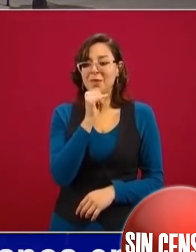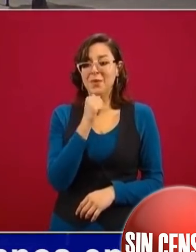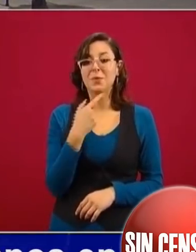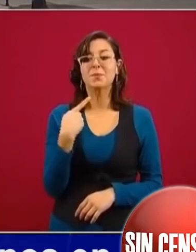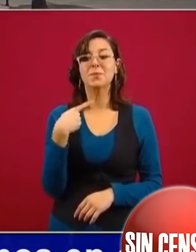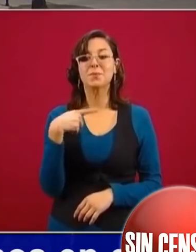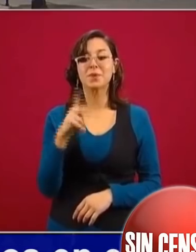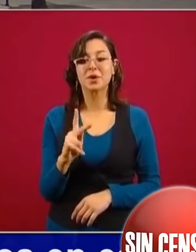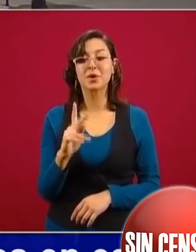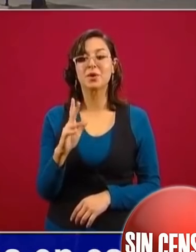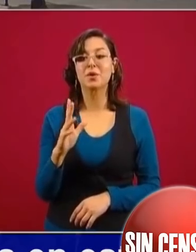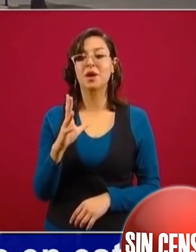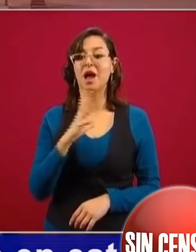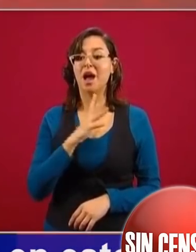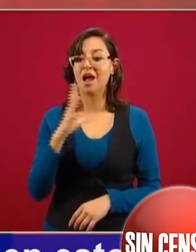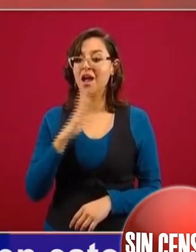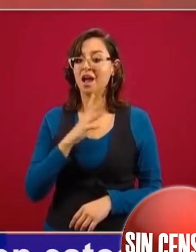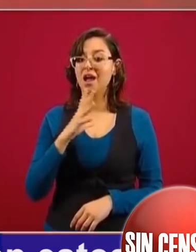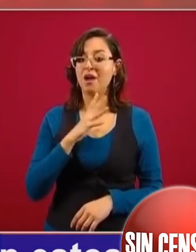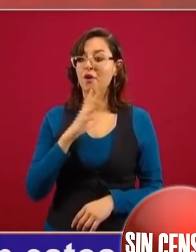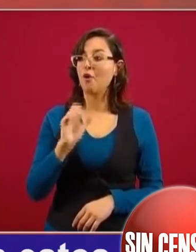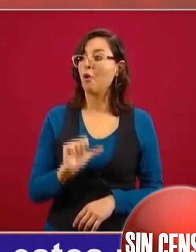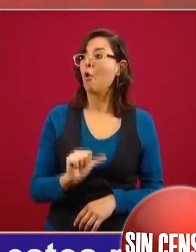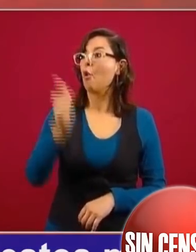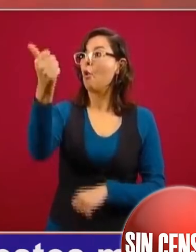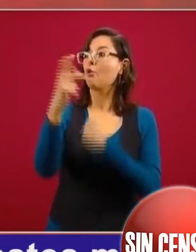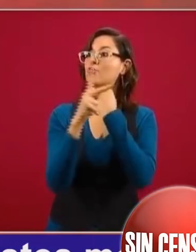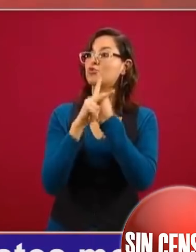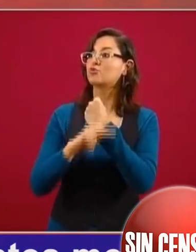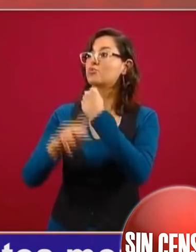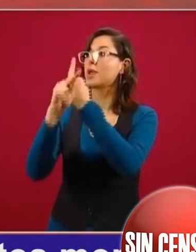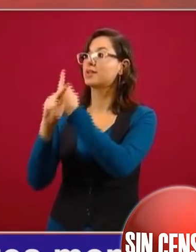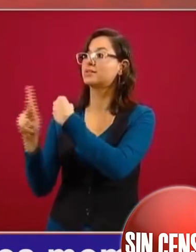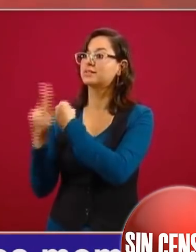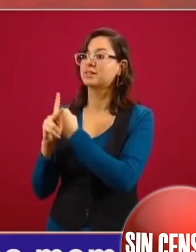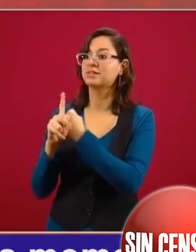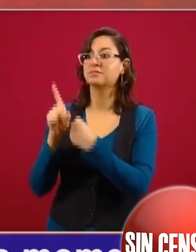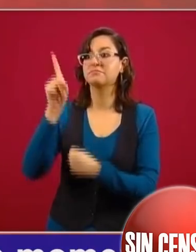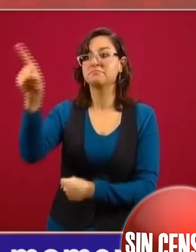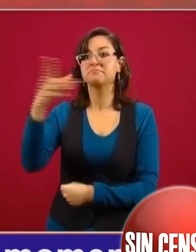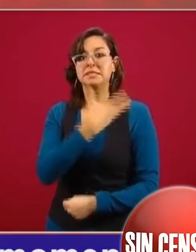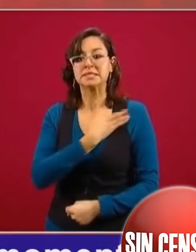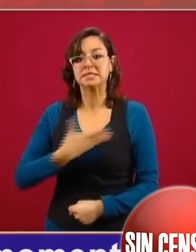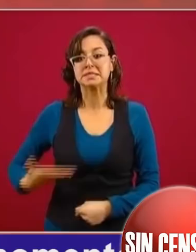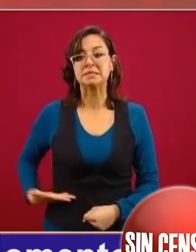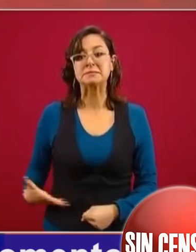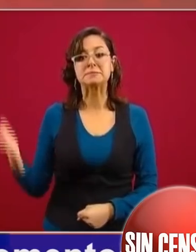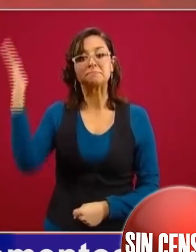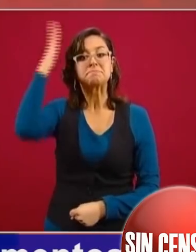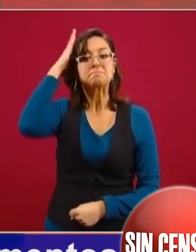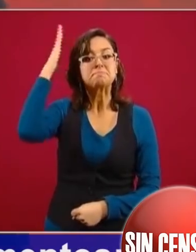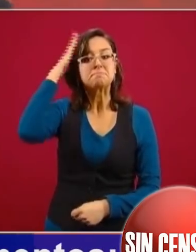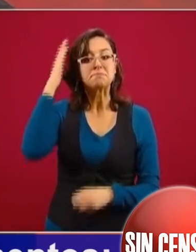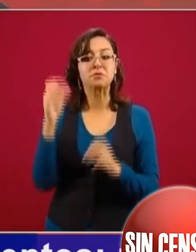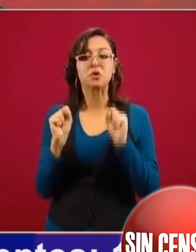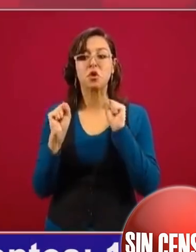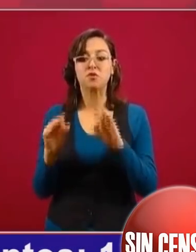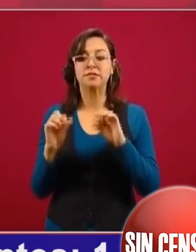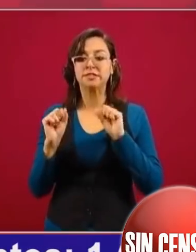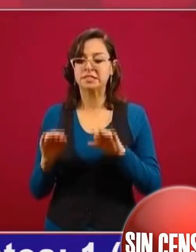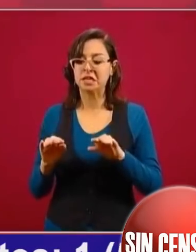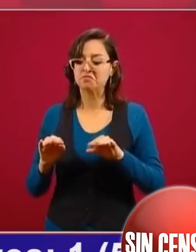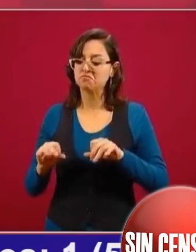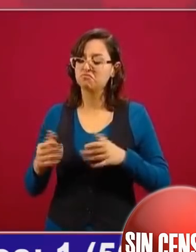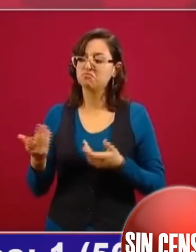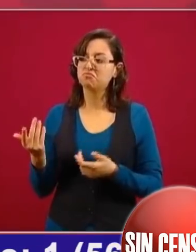ministros, primeros ministros en países del mundo que llegan a sus oficinas en bicicleta.